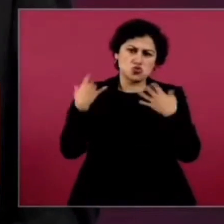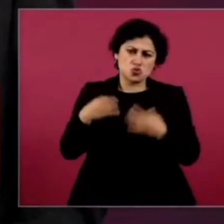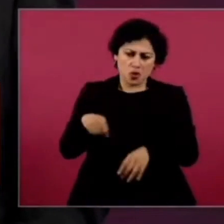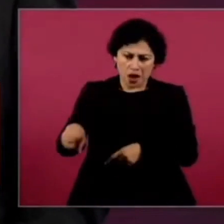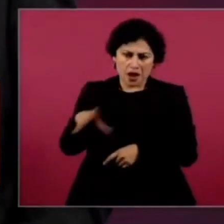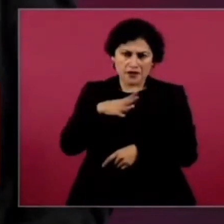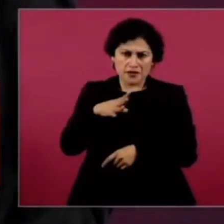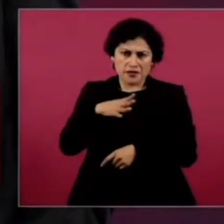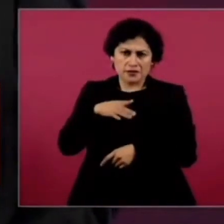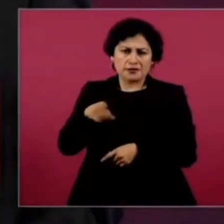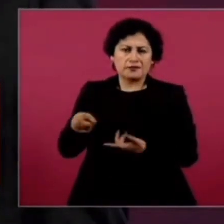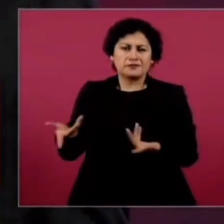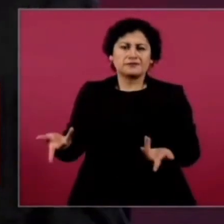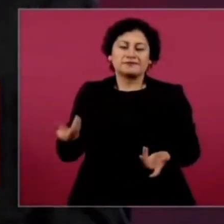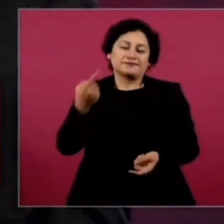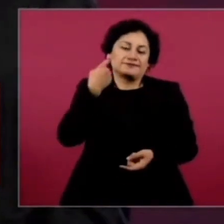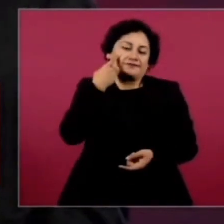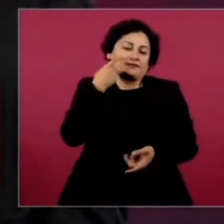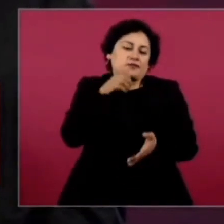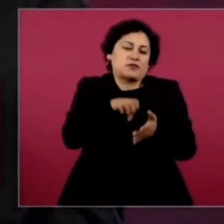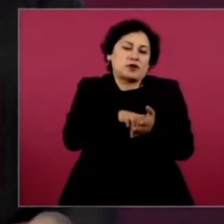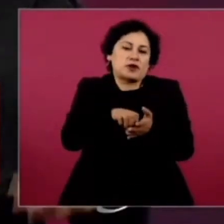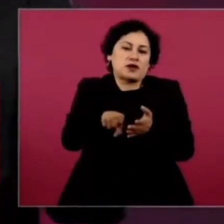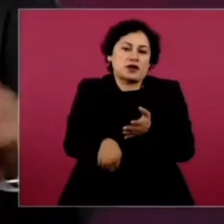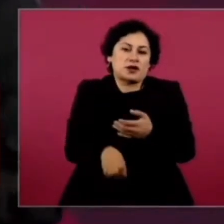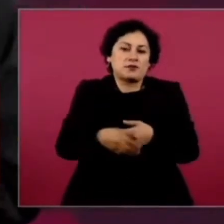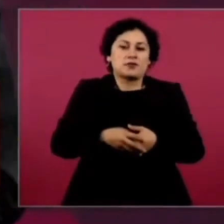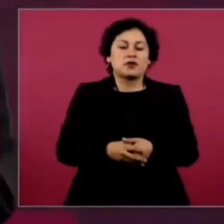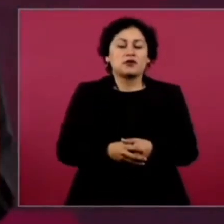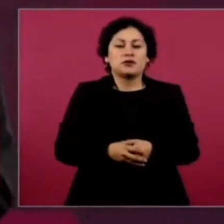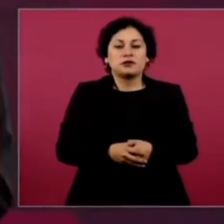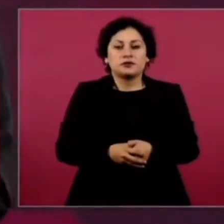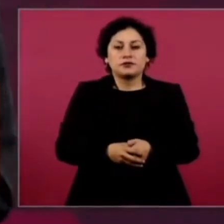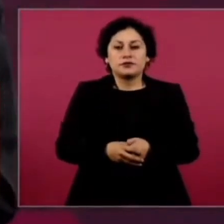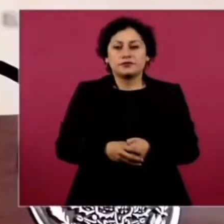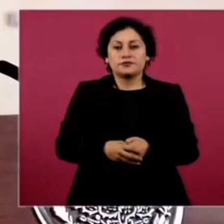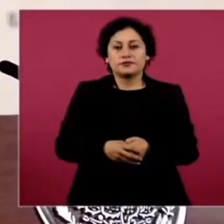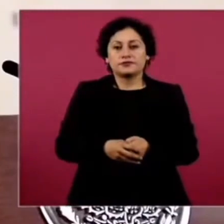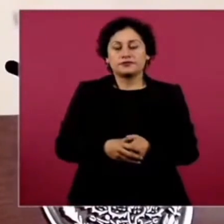¿Qué les puede afectar? Que digan,